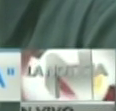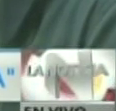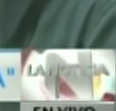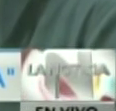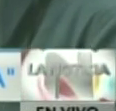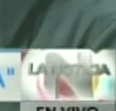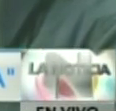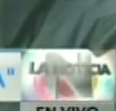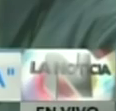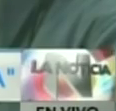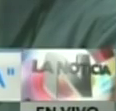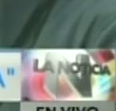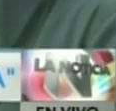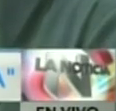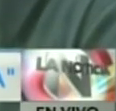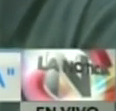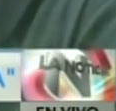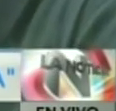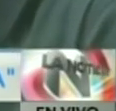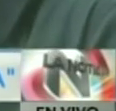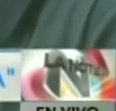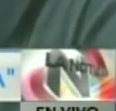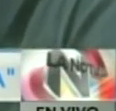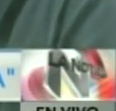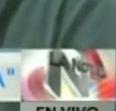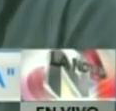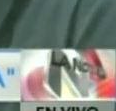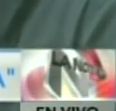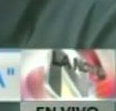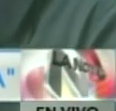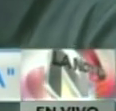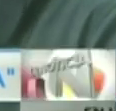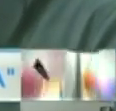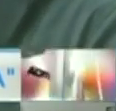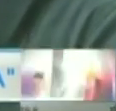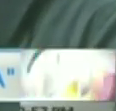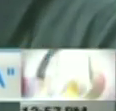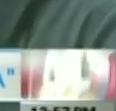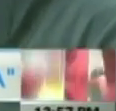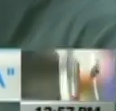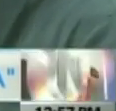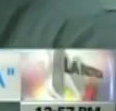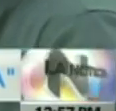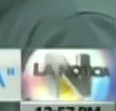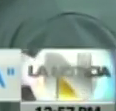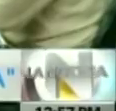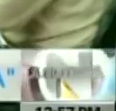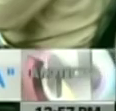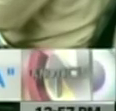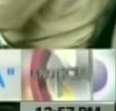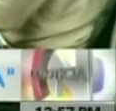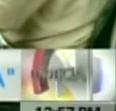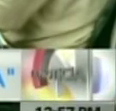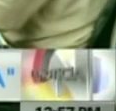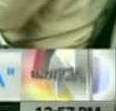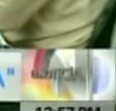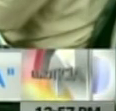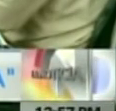concretó desde el punto de vista de los conciertos que se pactaron o que se pensaron, etcétera. Correcto,